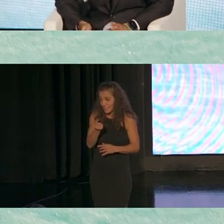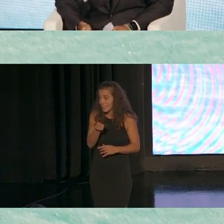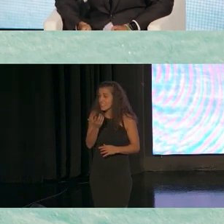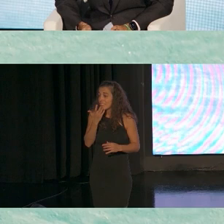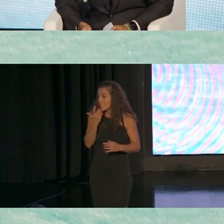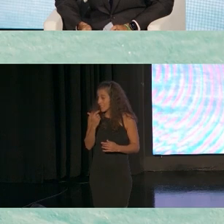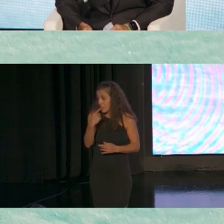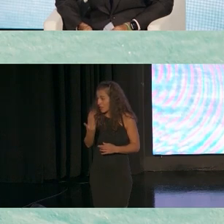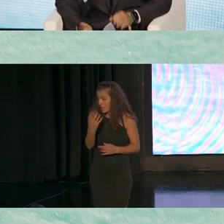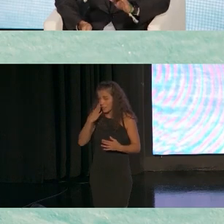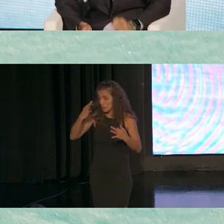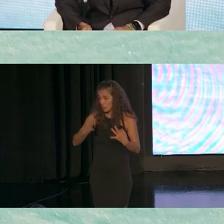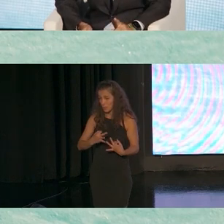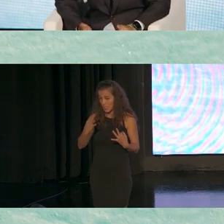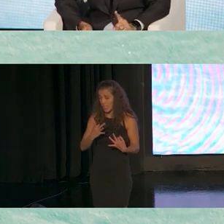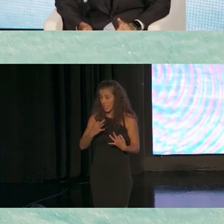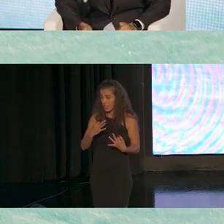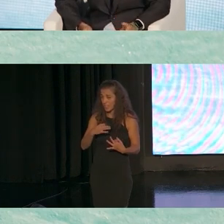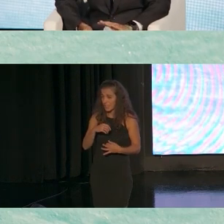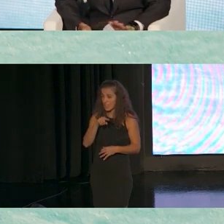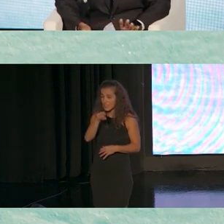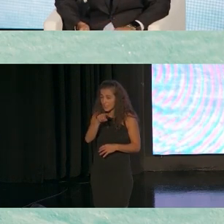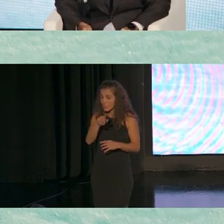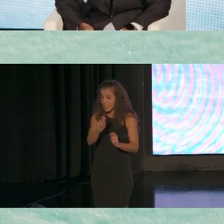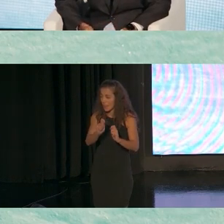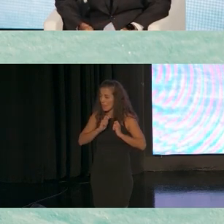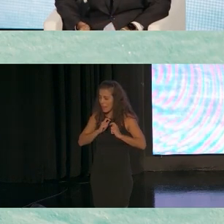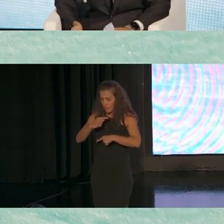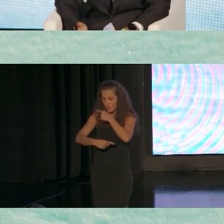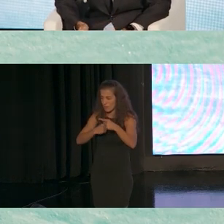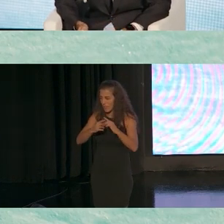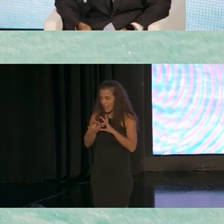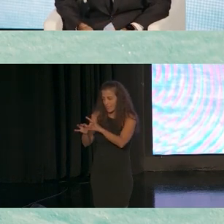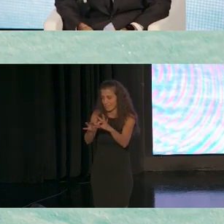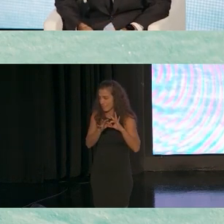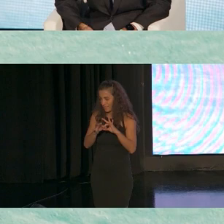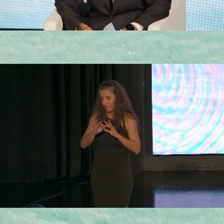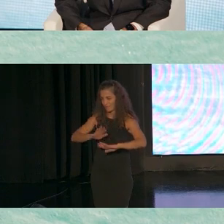toda seguridad de que es un punto de Unión de toda la familia nada